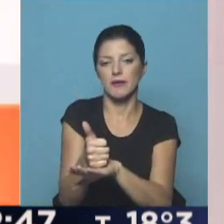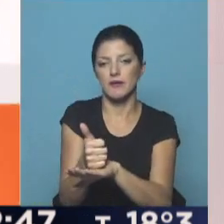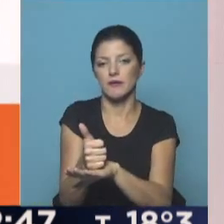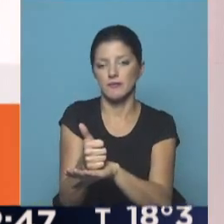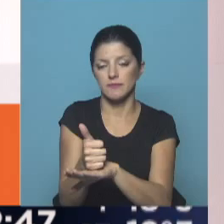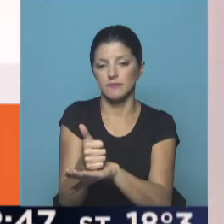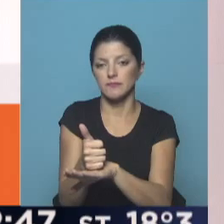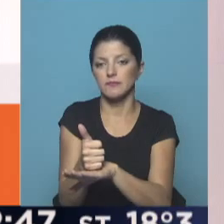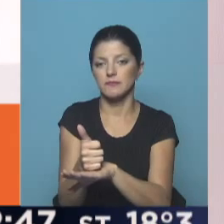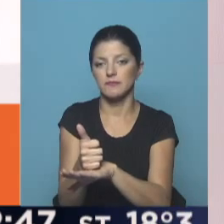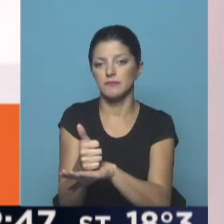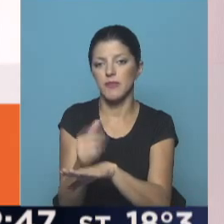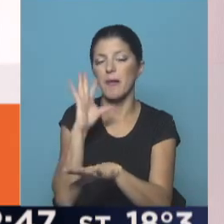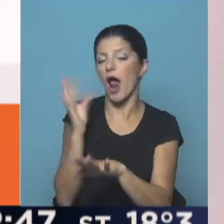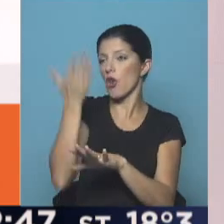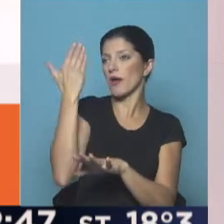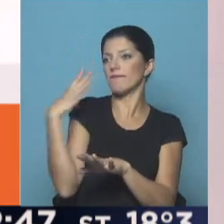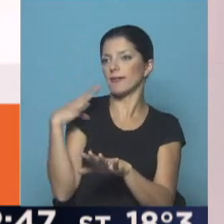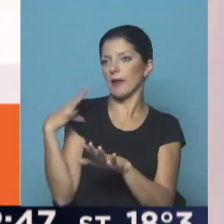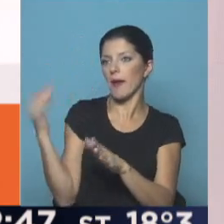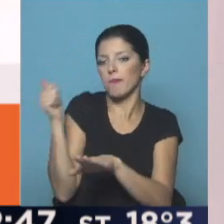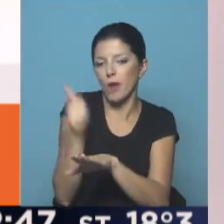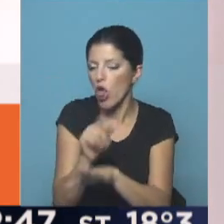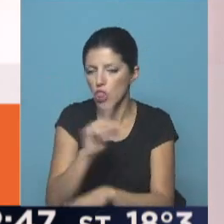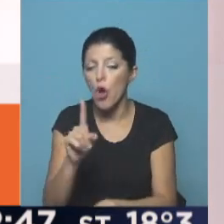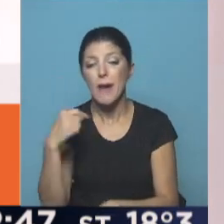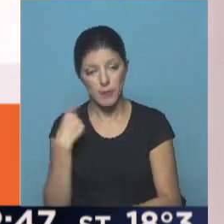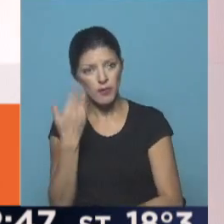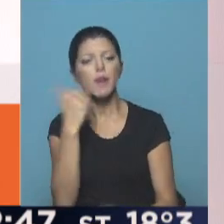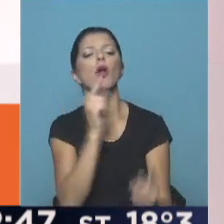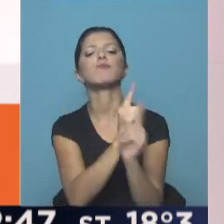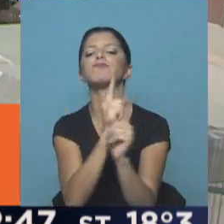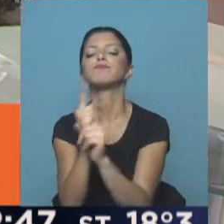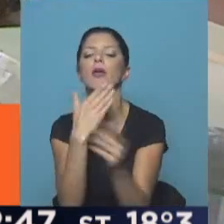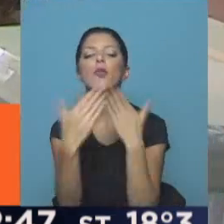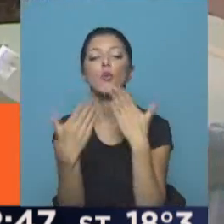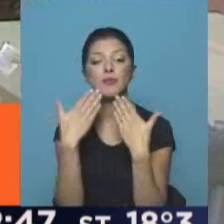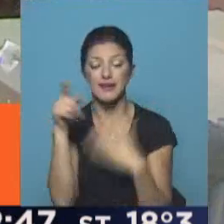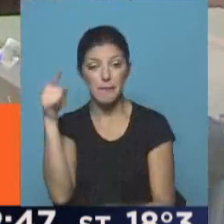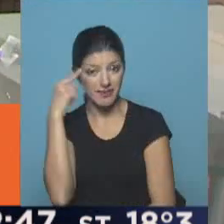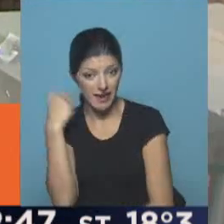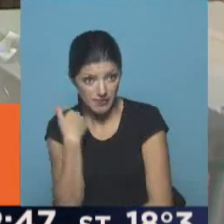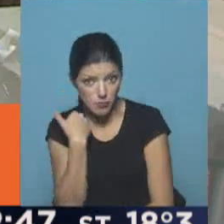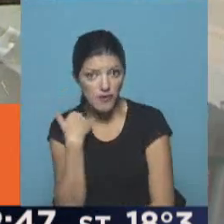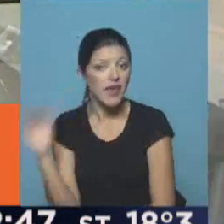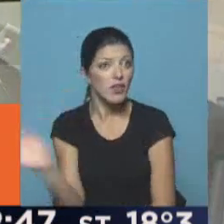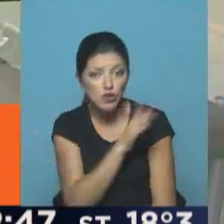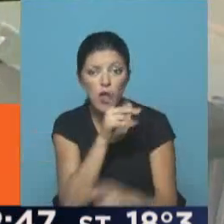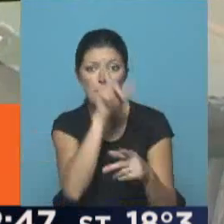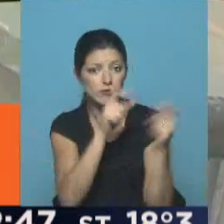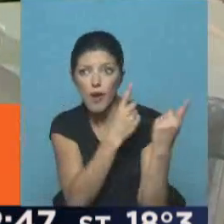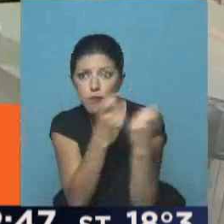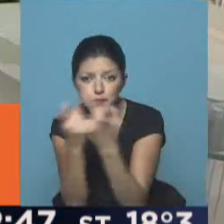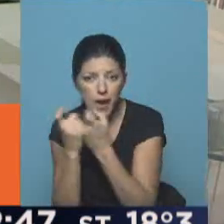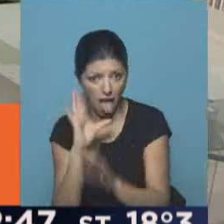vacío, pero viene a discutir con la gente mano a mano y cree que se puede aprender de cada una de las personas con las que